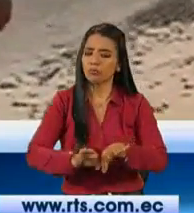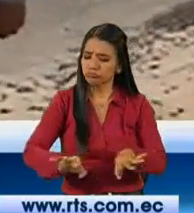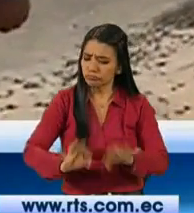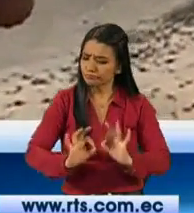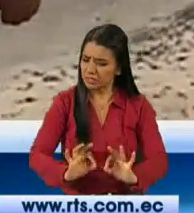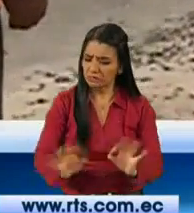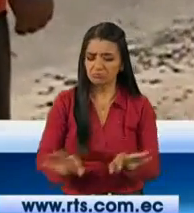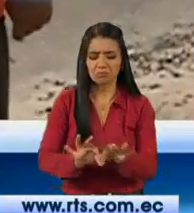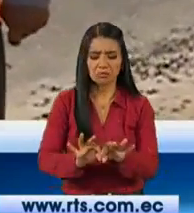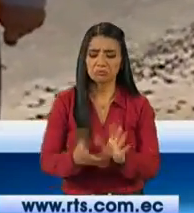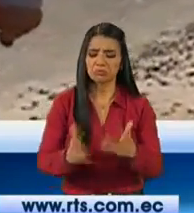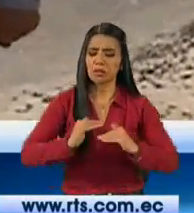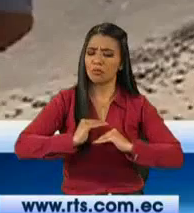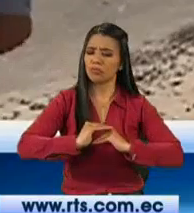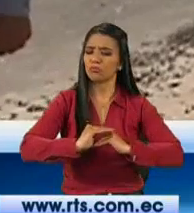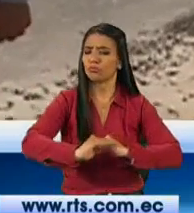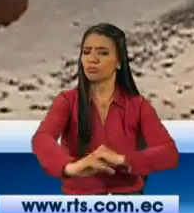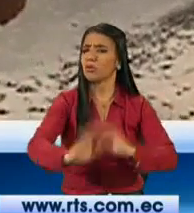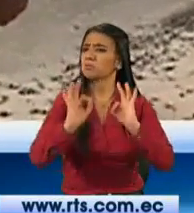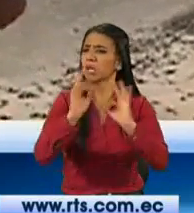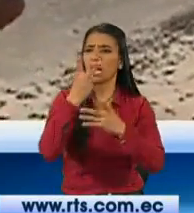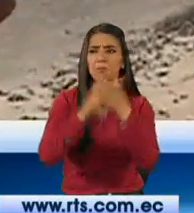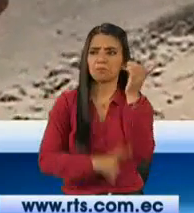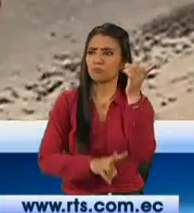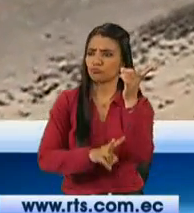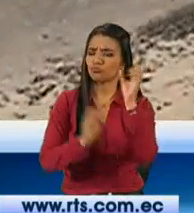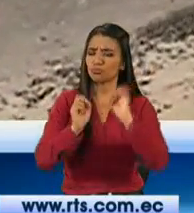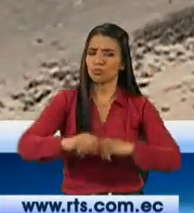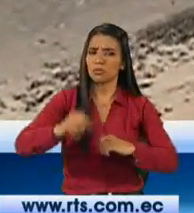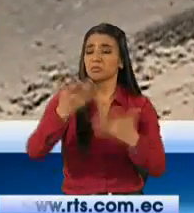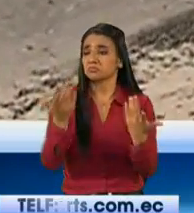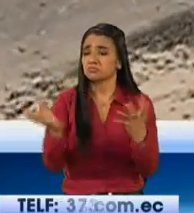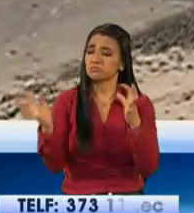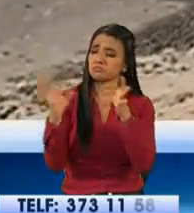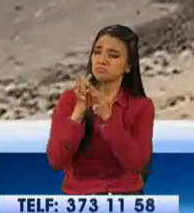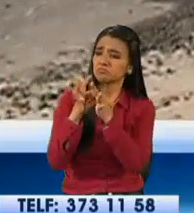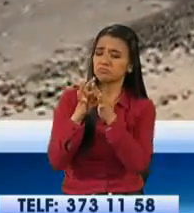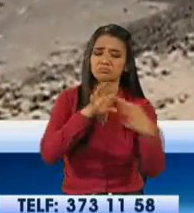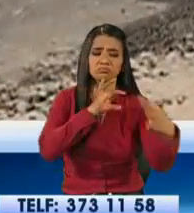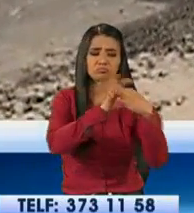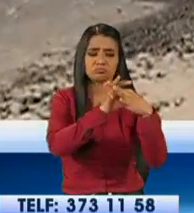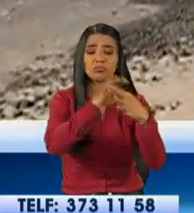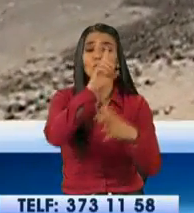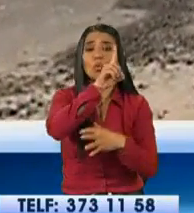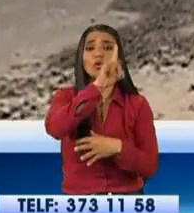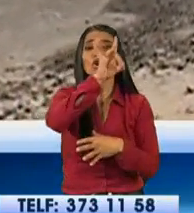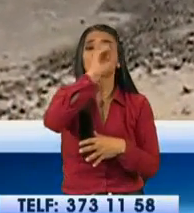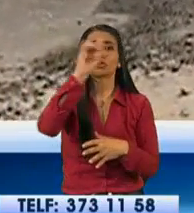demanda atendida y trabajamos en ese conjunto. Nuestras líneas de comunicación son el